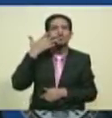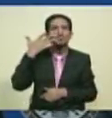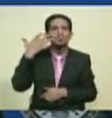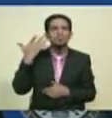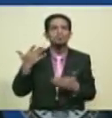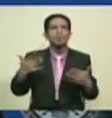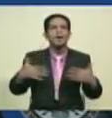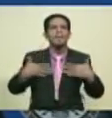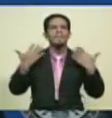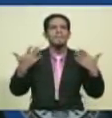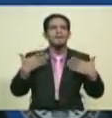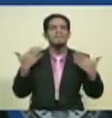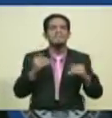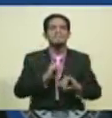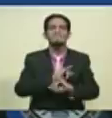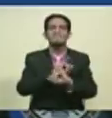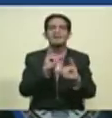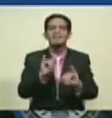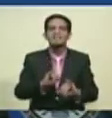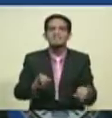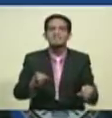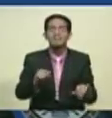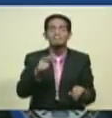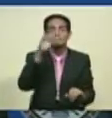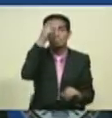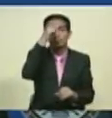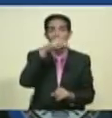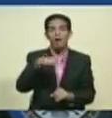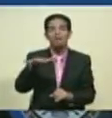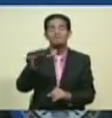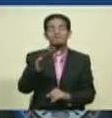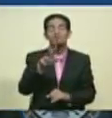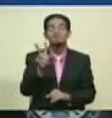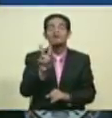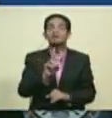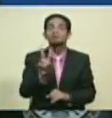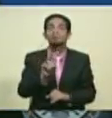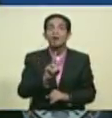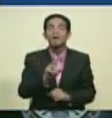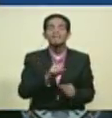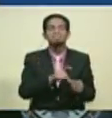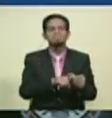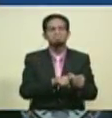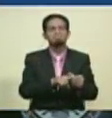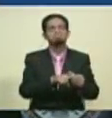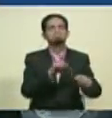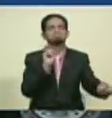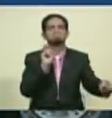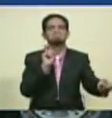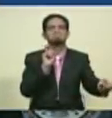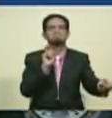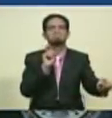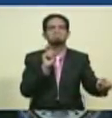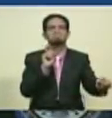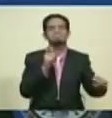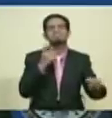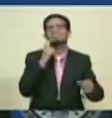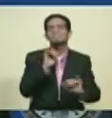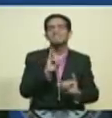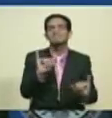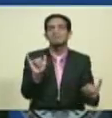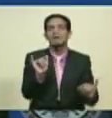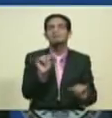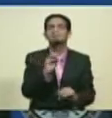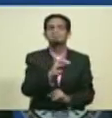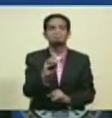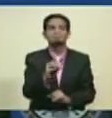alegría, es felicidad para el pueblo bolivariano de Venezuela salirse de la OEA. Y como le dijimos, quédense